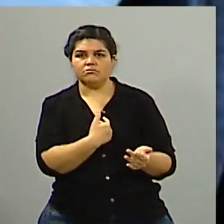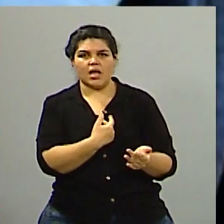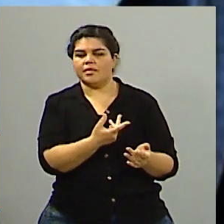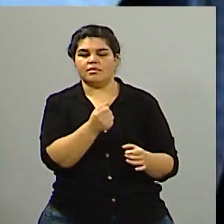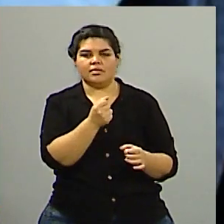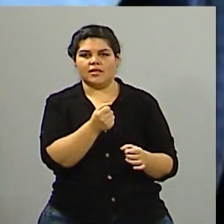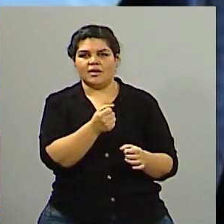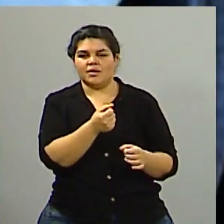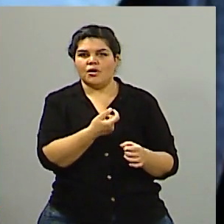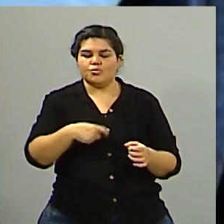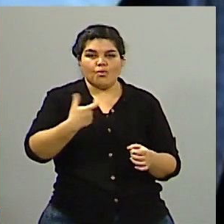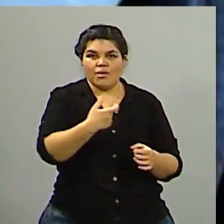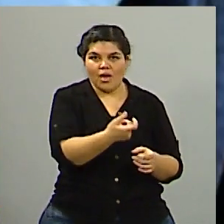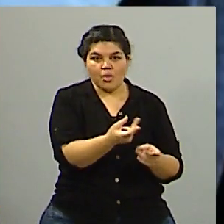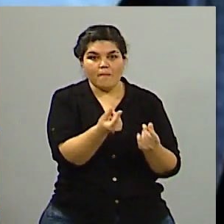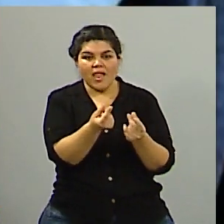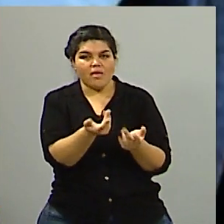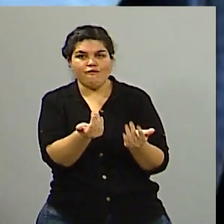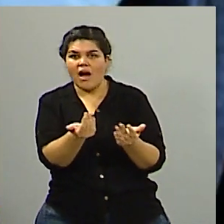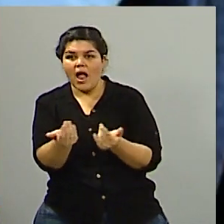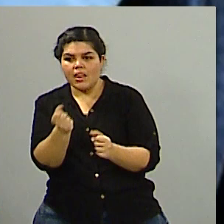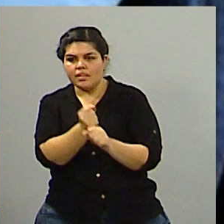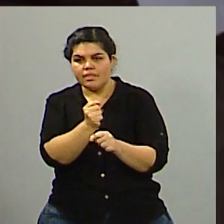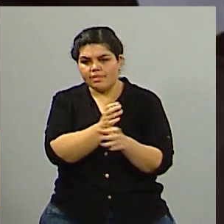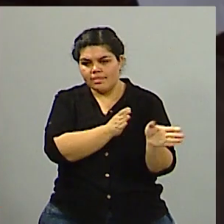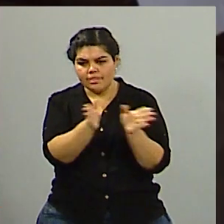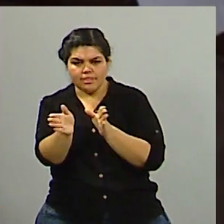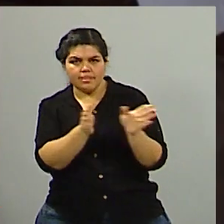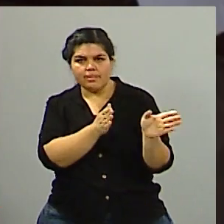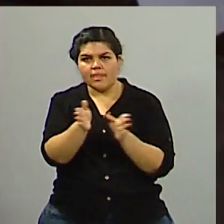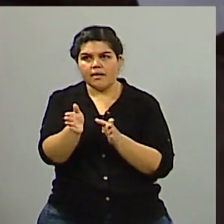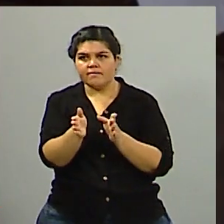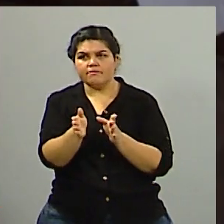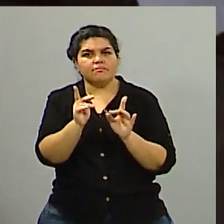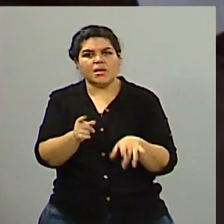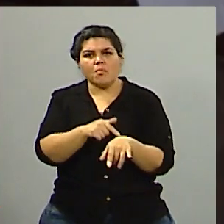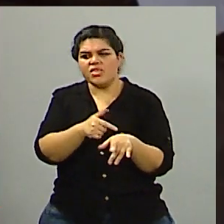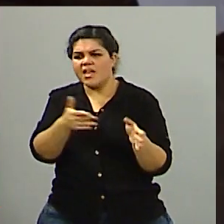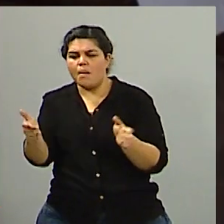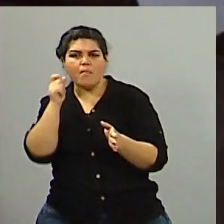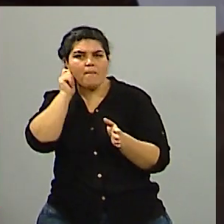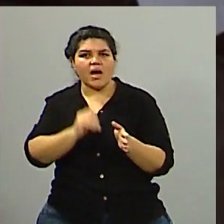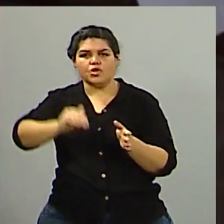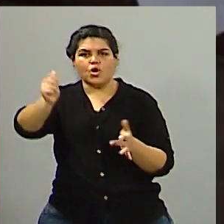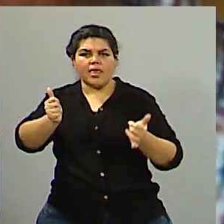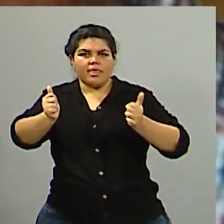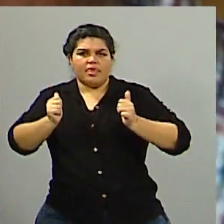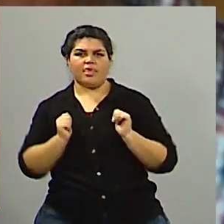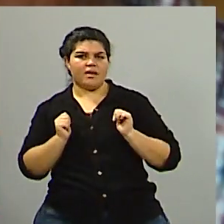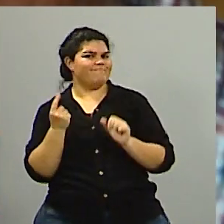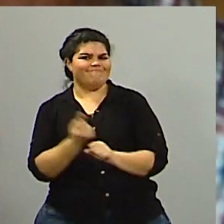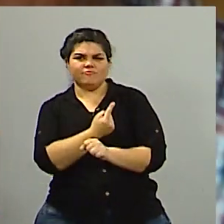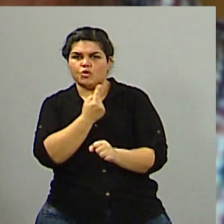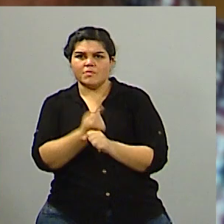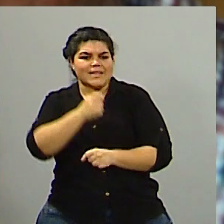cuide a nuestros hijos y tampoco se termina de retirar ni de descansar, que sería esa la mejor etapa, ¿no? Sí, absolutamente. De alguna